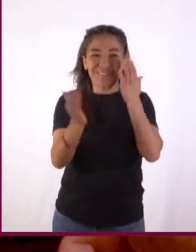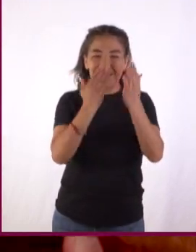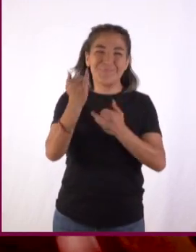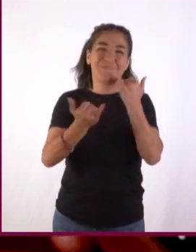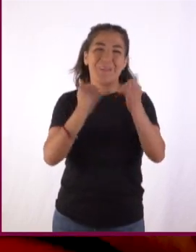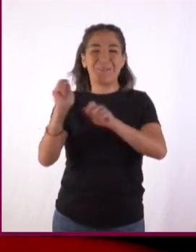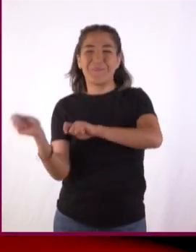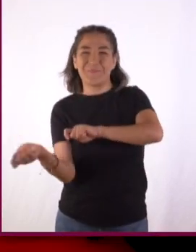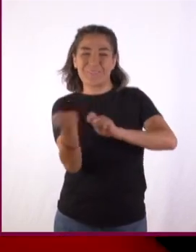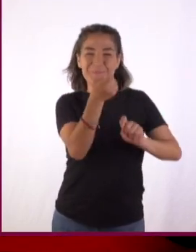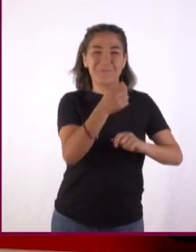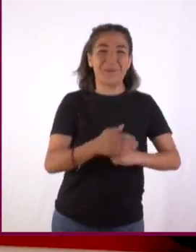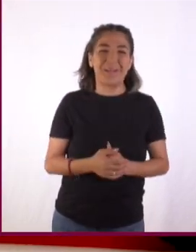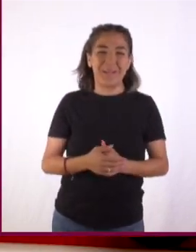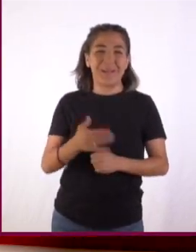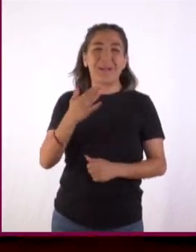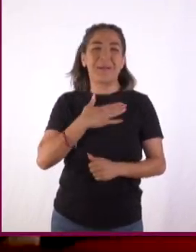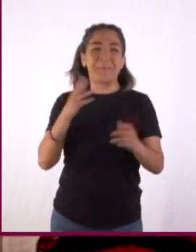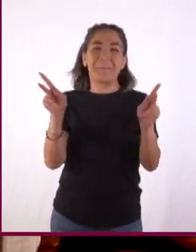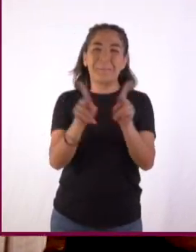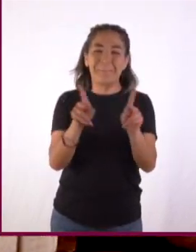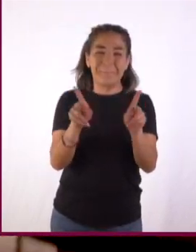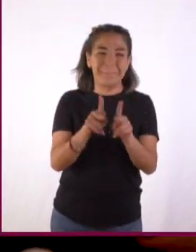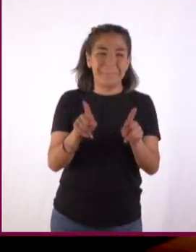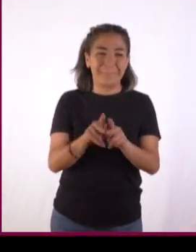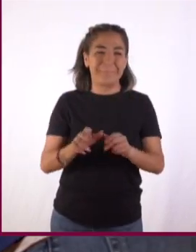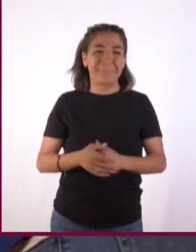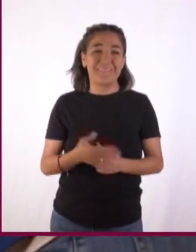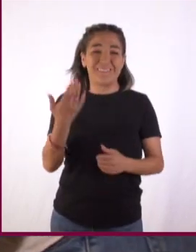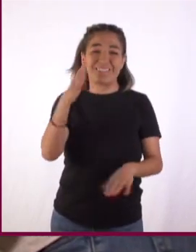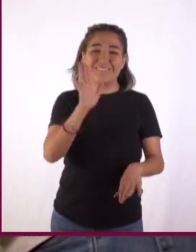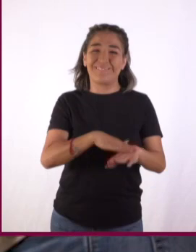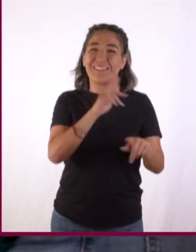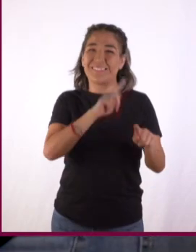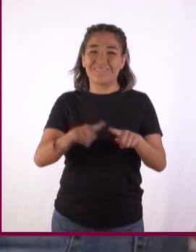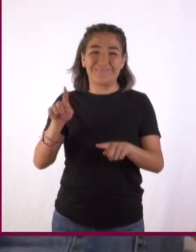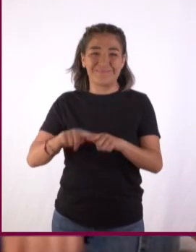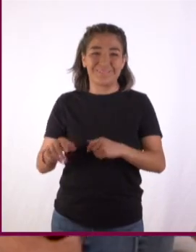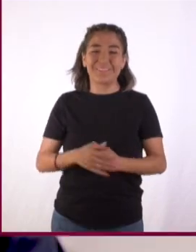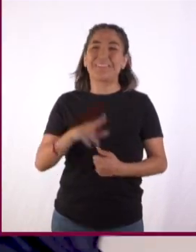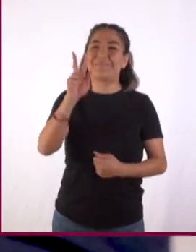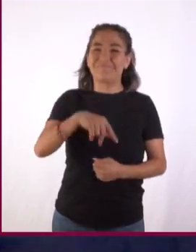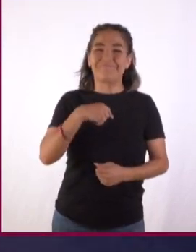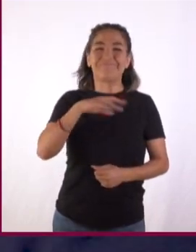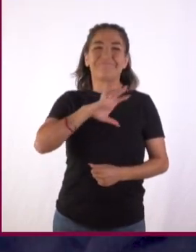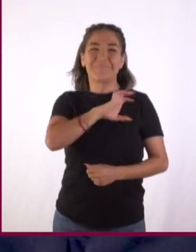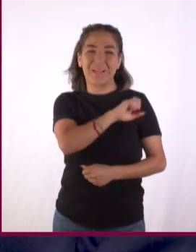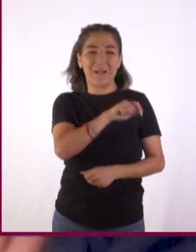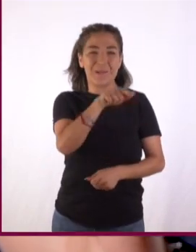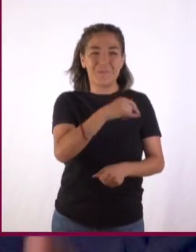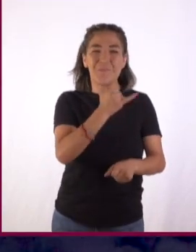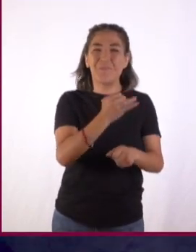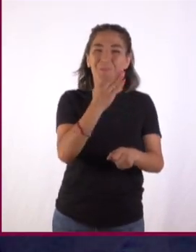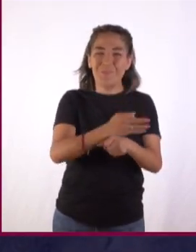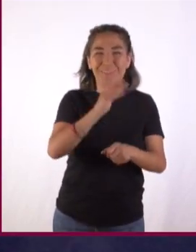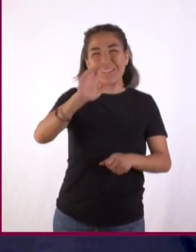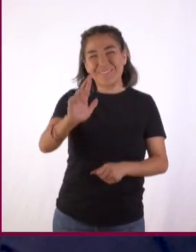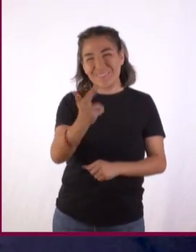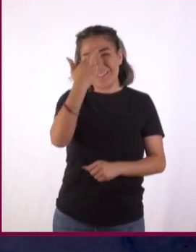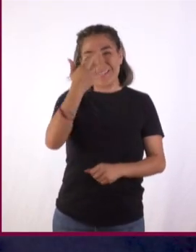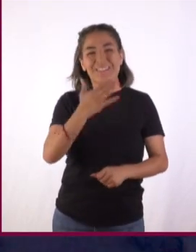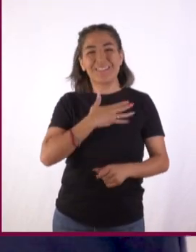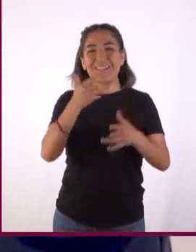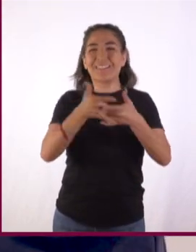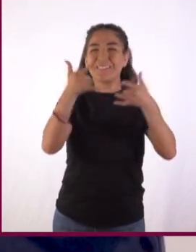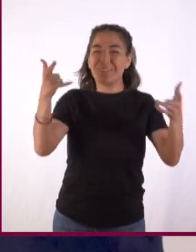chiquito. Jugando béisbol, con mis primos, etcétera. Ay, Mara, me encanta que hagamos este ejercicio